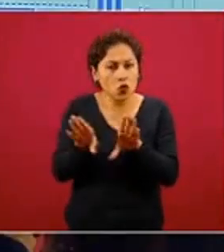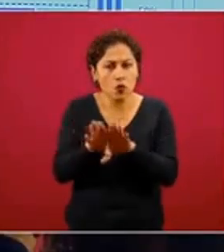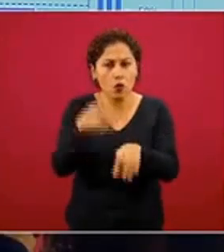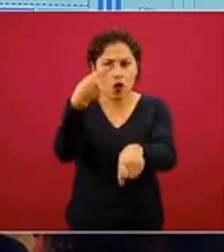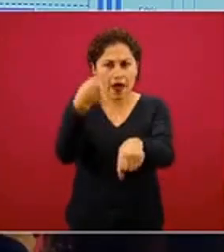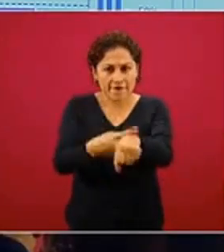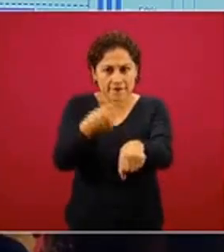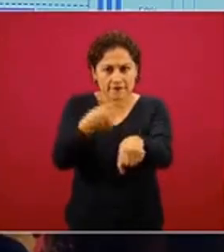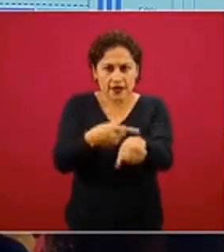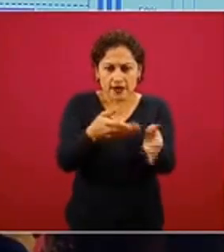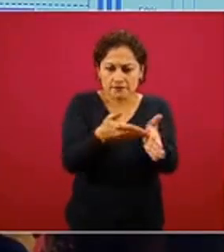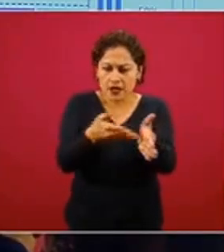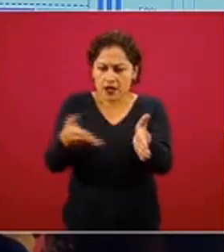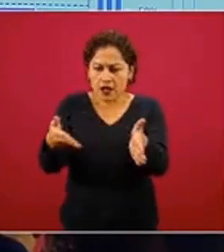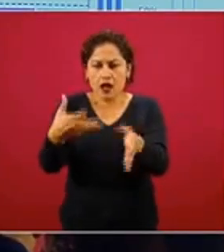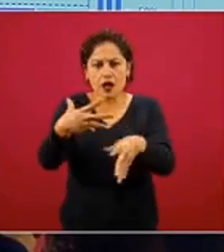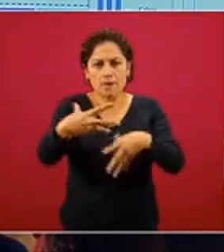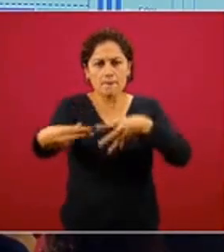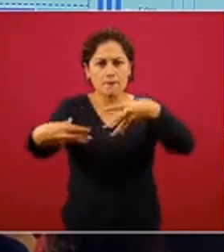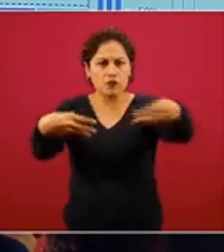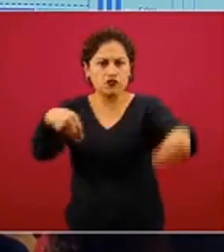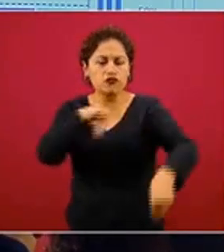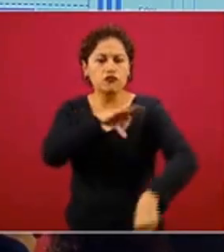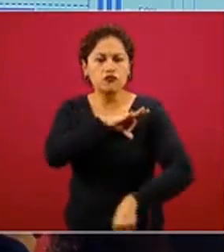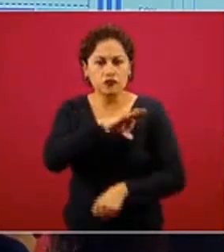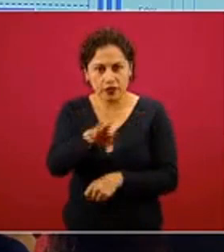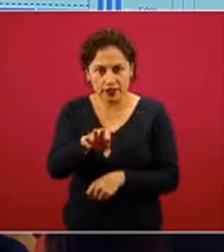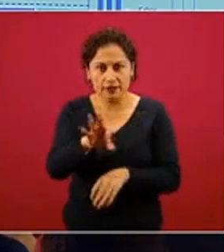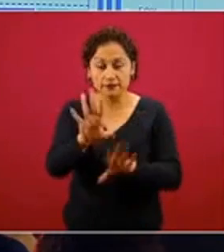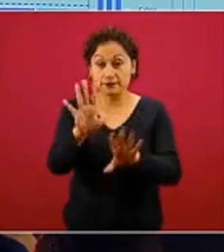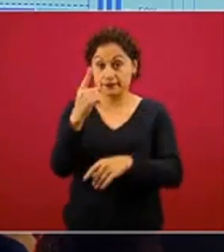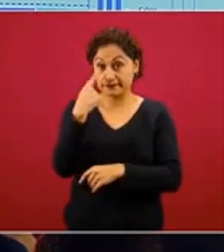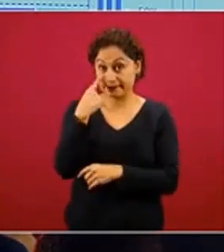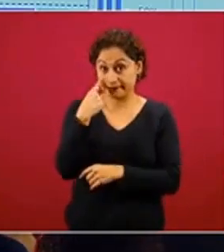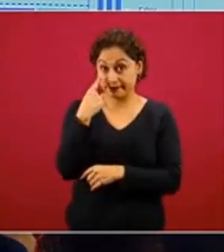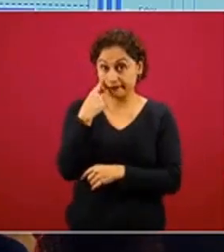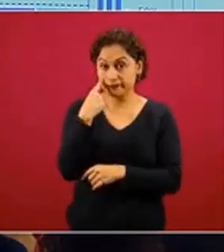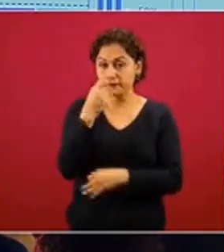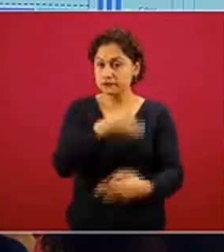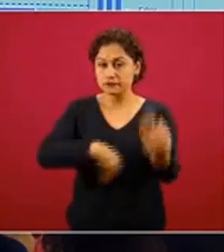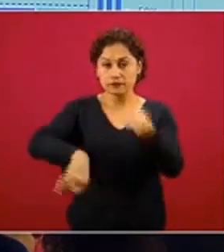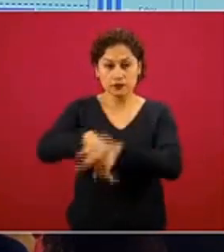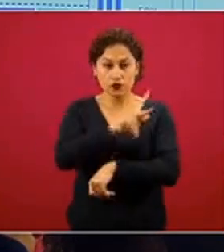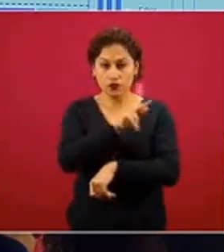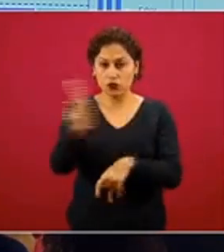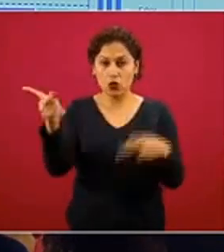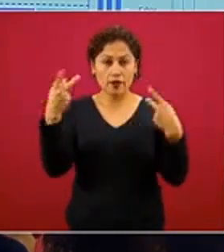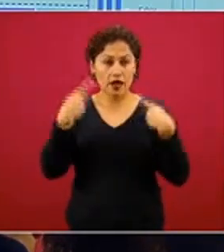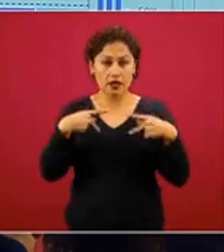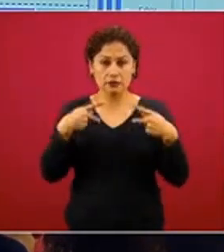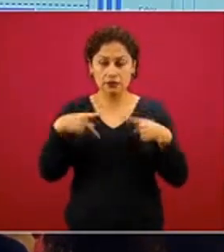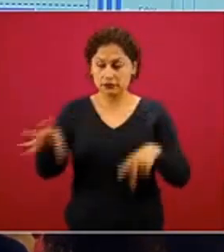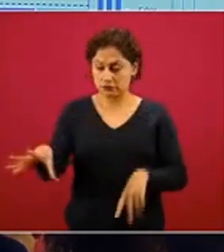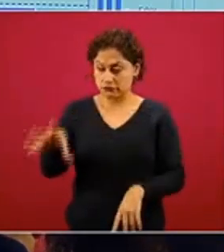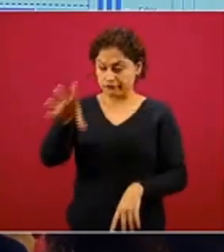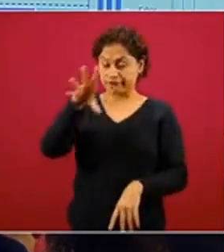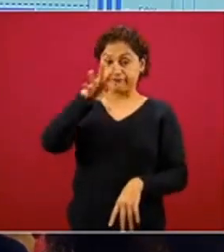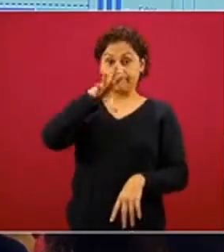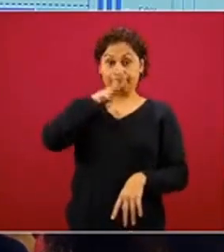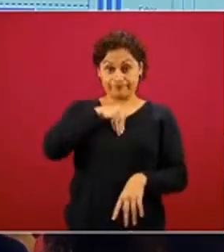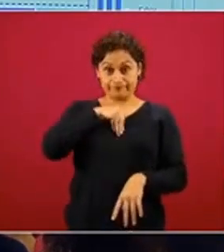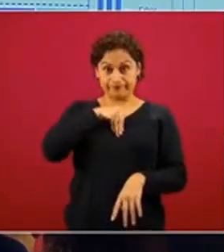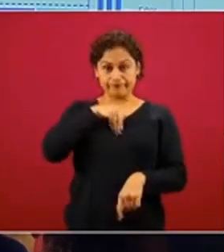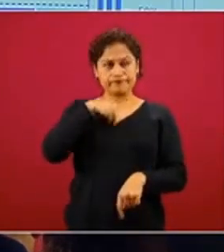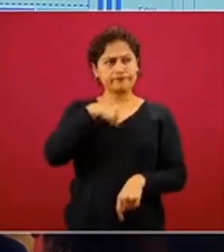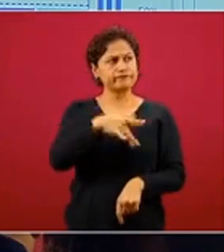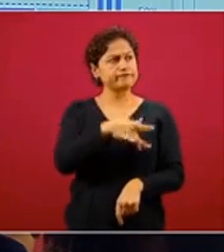iniciando la infección, el contagio del virus, todos tienen una parte asintomática. Totalmente asintomática hasta llegar